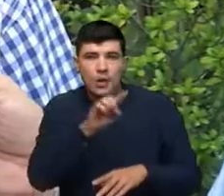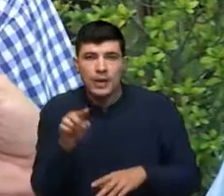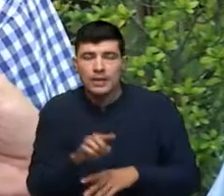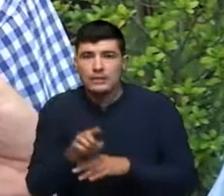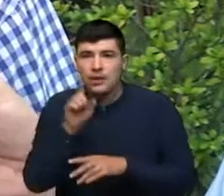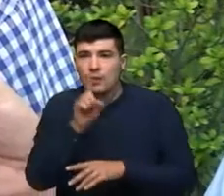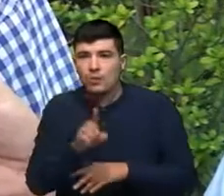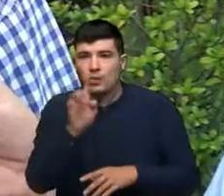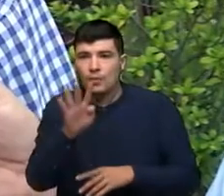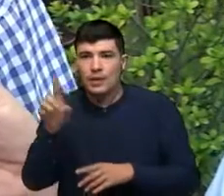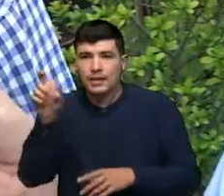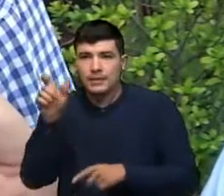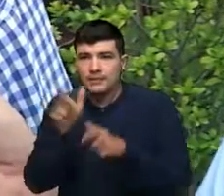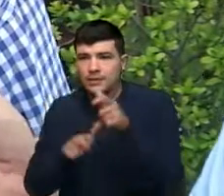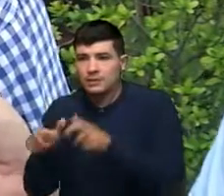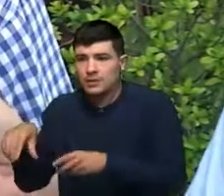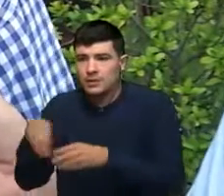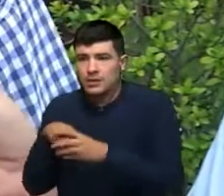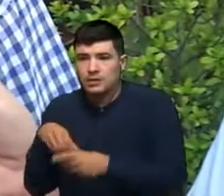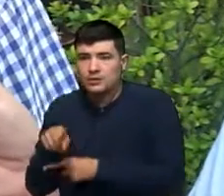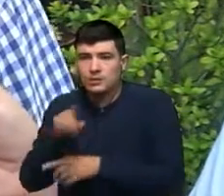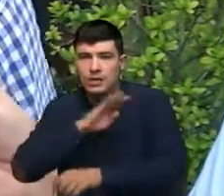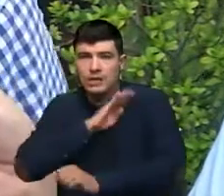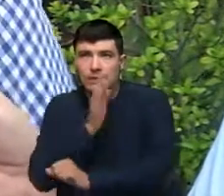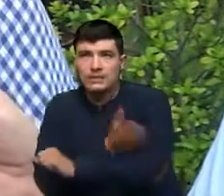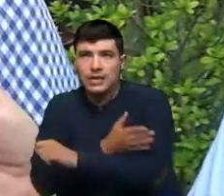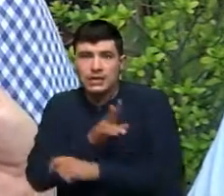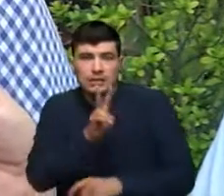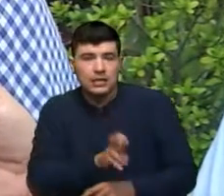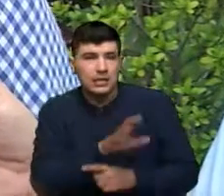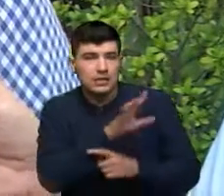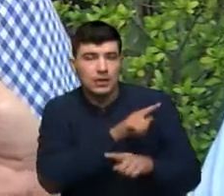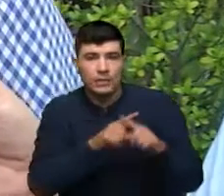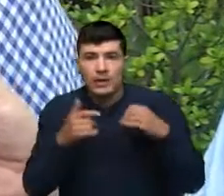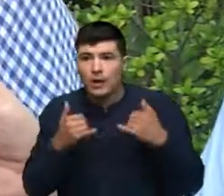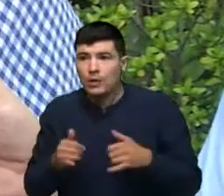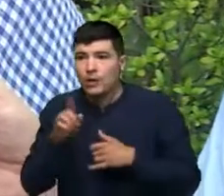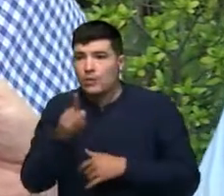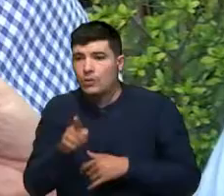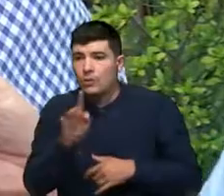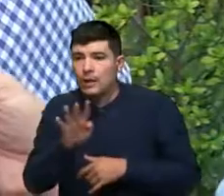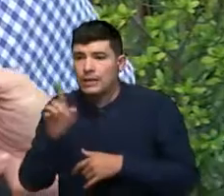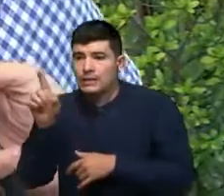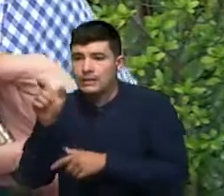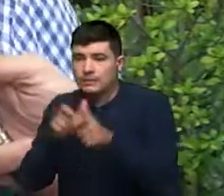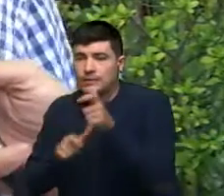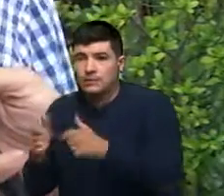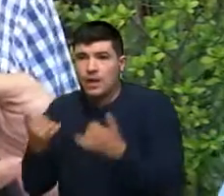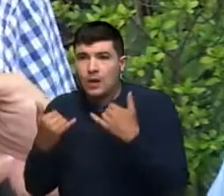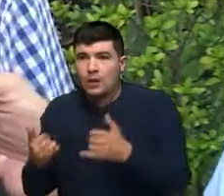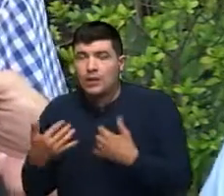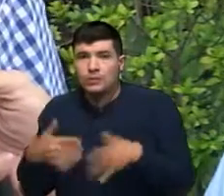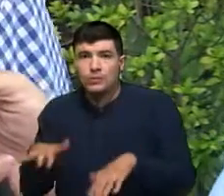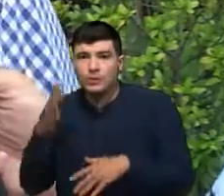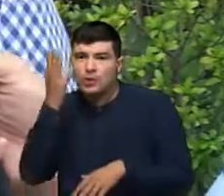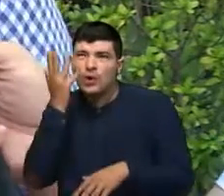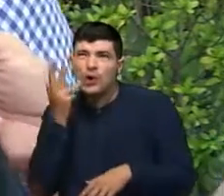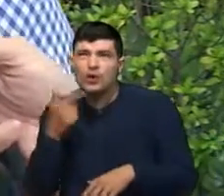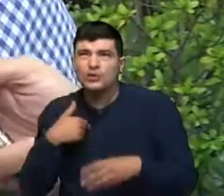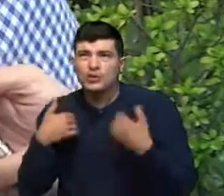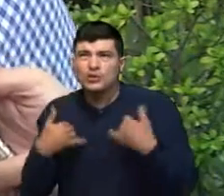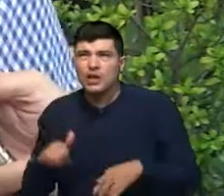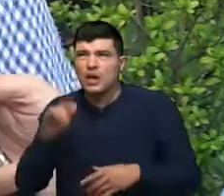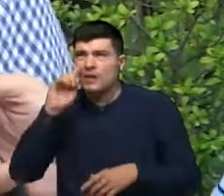pacientes para una capacidad instalada de 75 camillas eso es pero eso es todos los días yo estoy